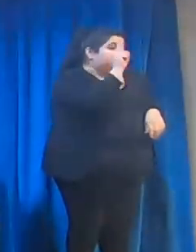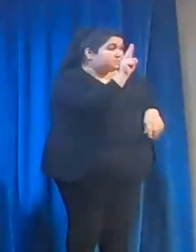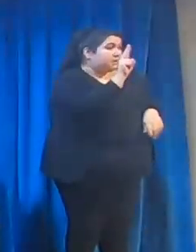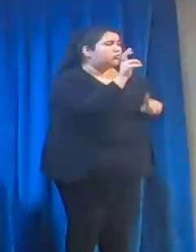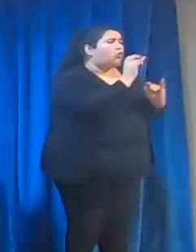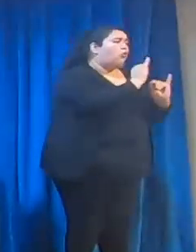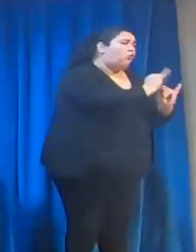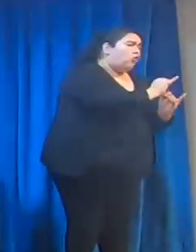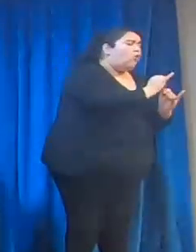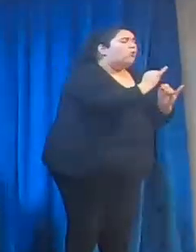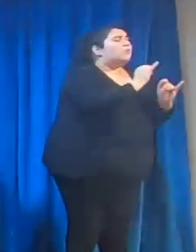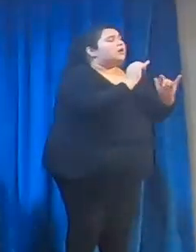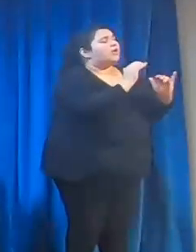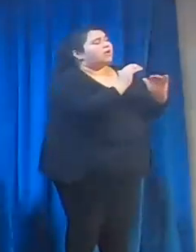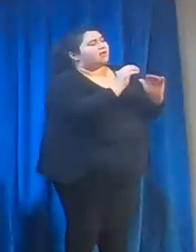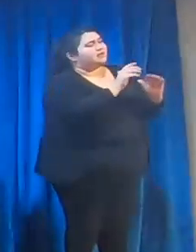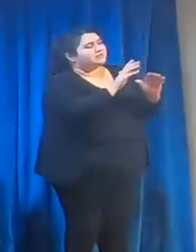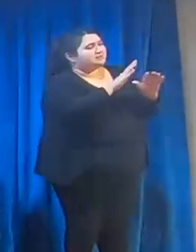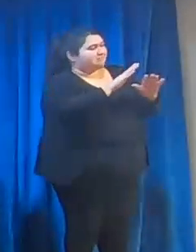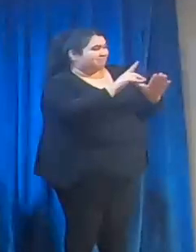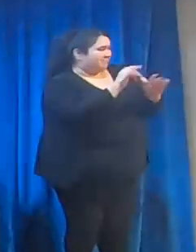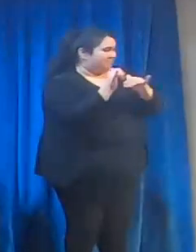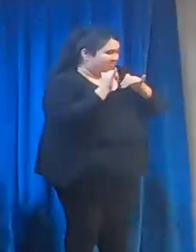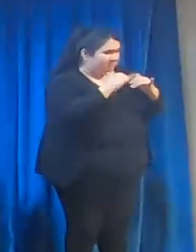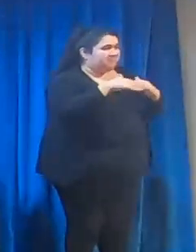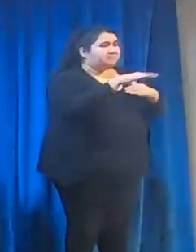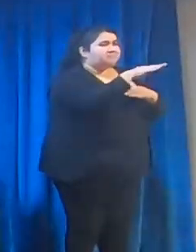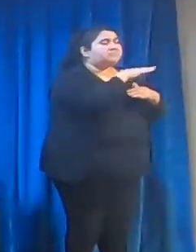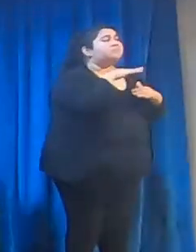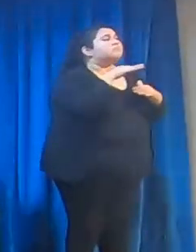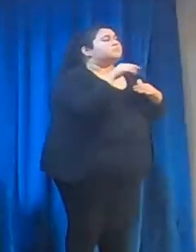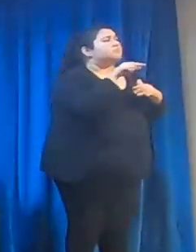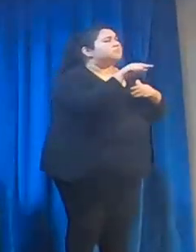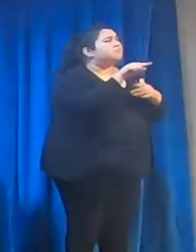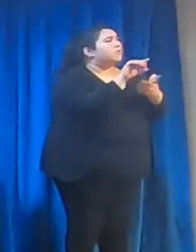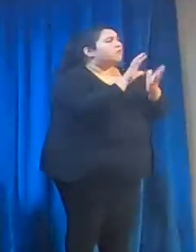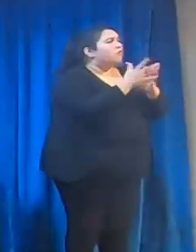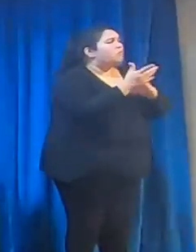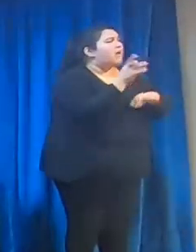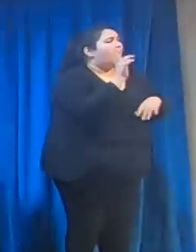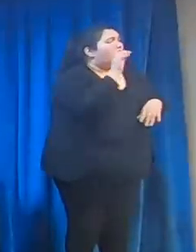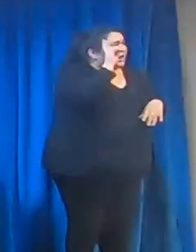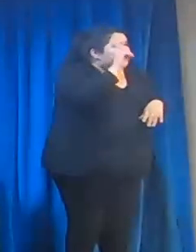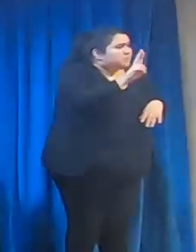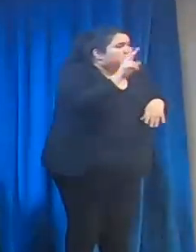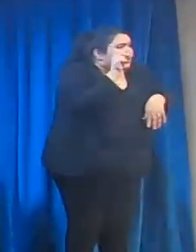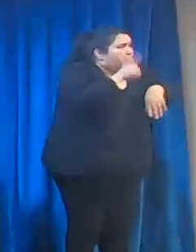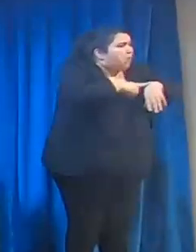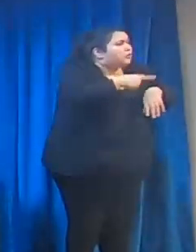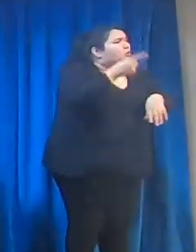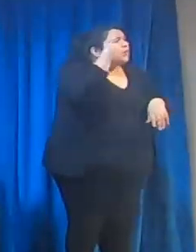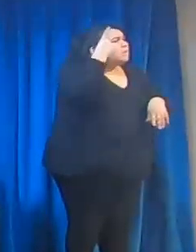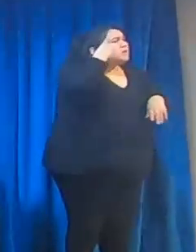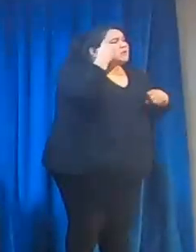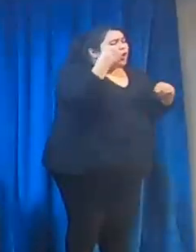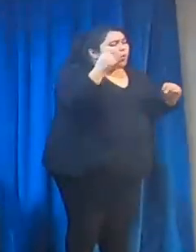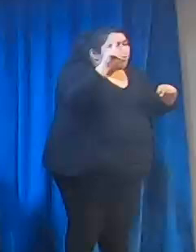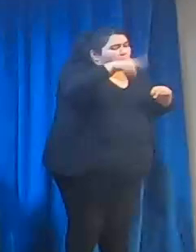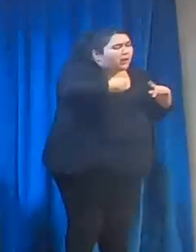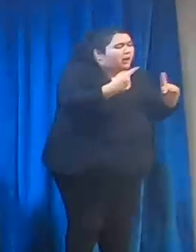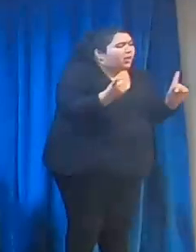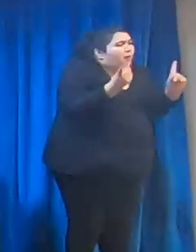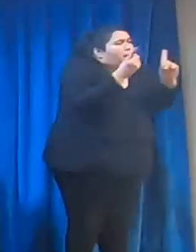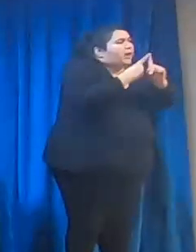y adolescentes con los que me encontré y entrevisté se constituye en un rasgo ineludible a la hora de pensar los vínculos que establecen